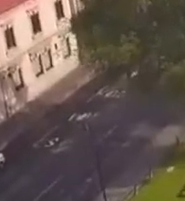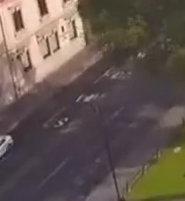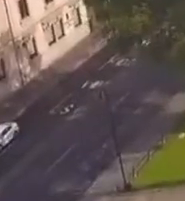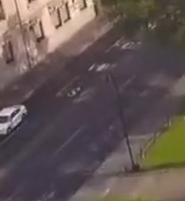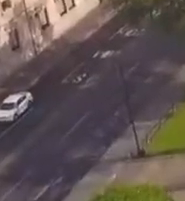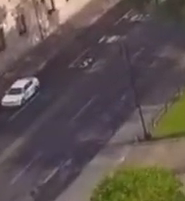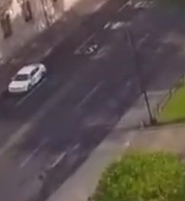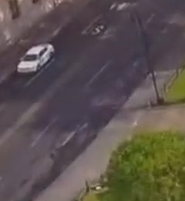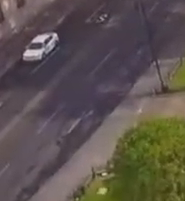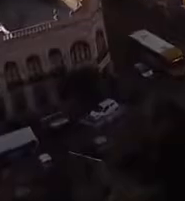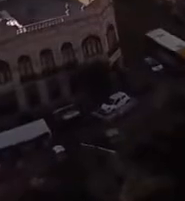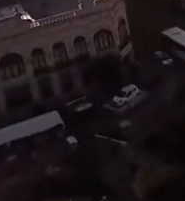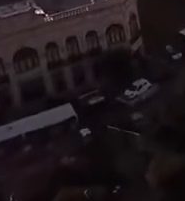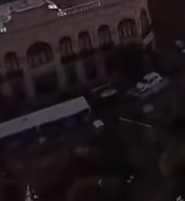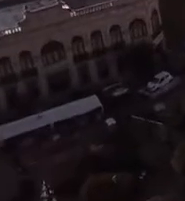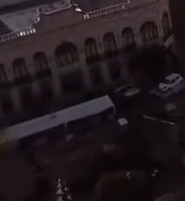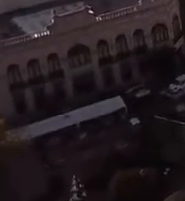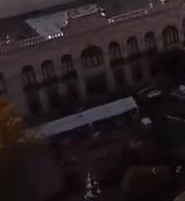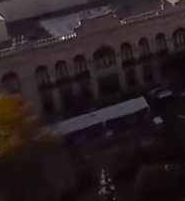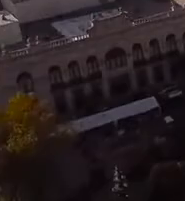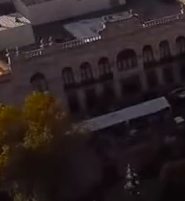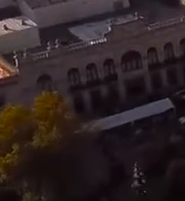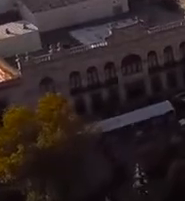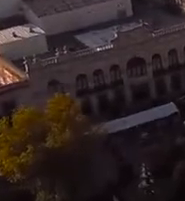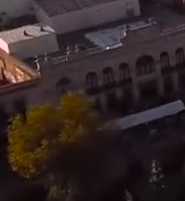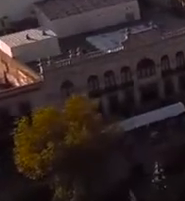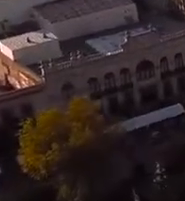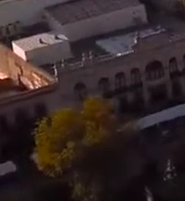gobernadores se compartirán experiencias sobre las acciones que realiza cada